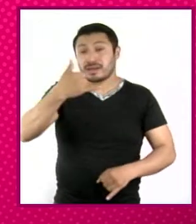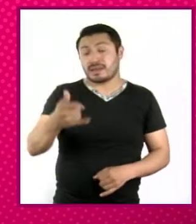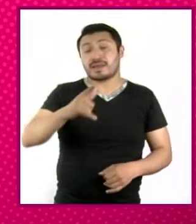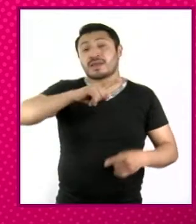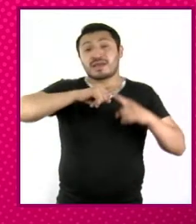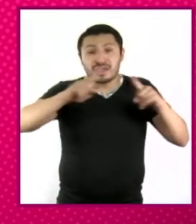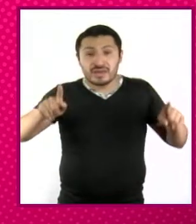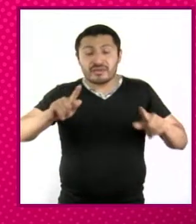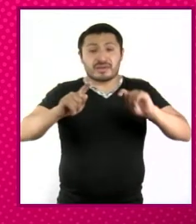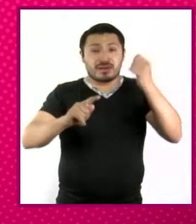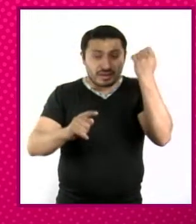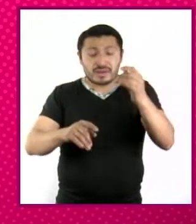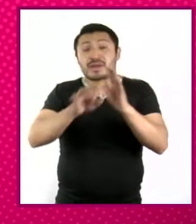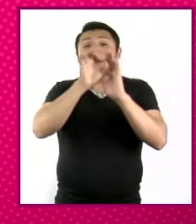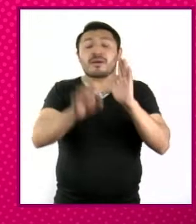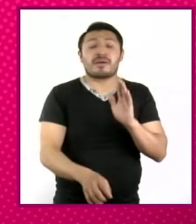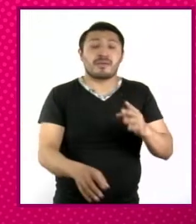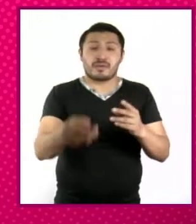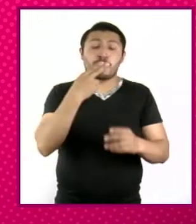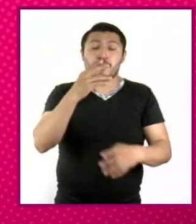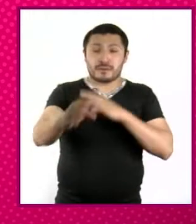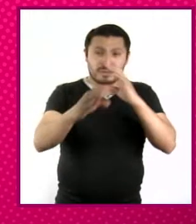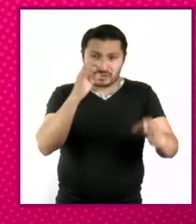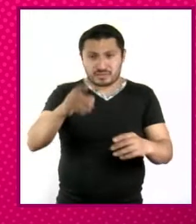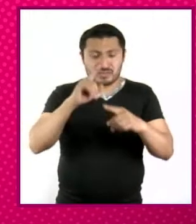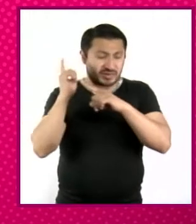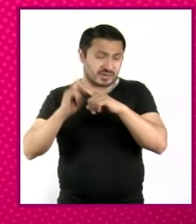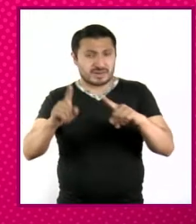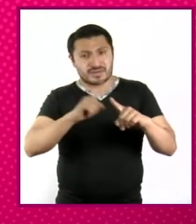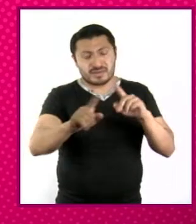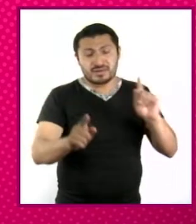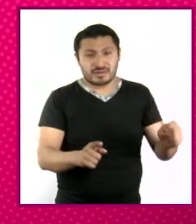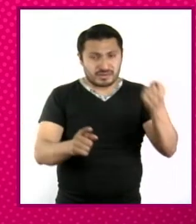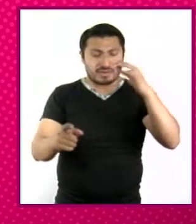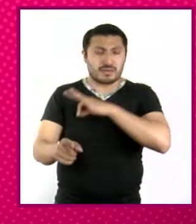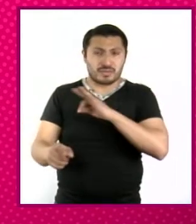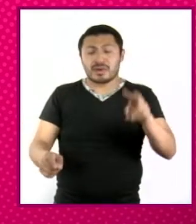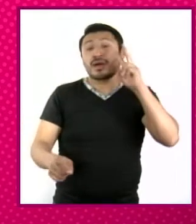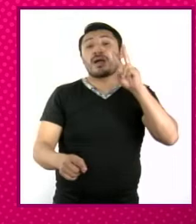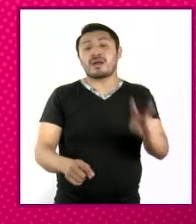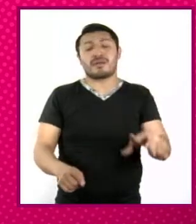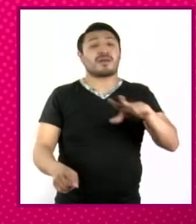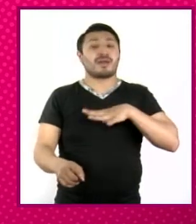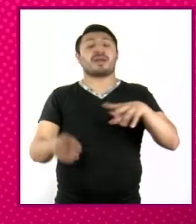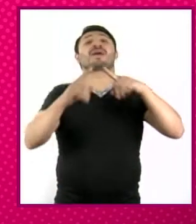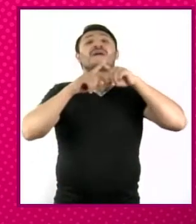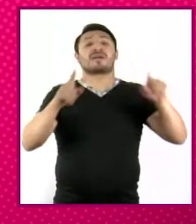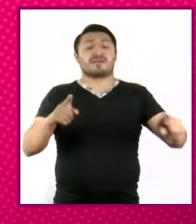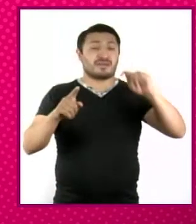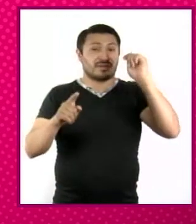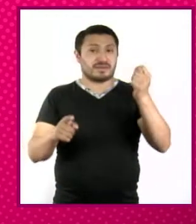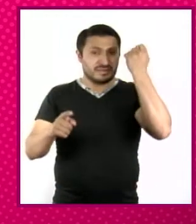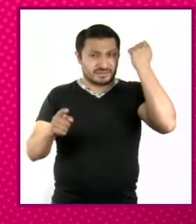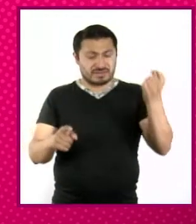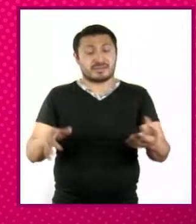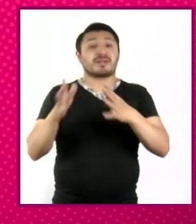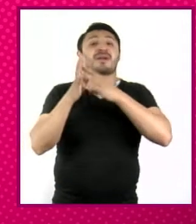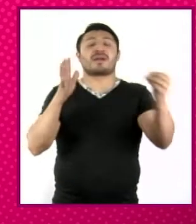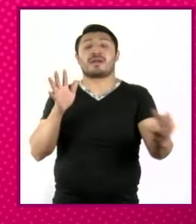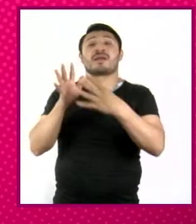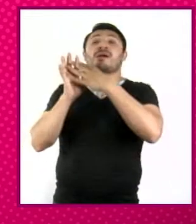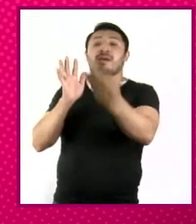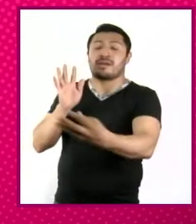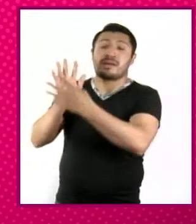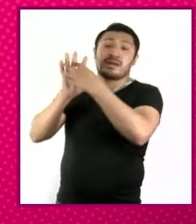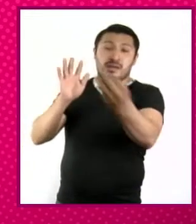Es decir, a través de los medios de comunicación, que es una tecnología, podemos observar cómo hay tecnologías que se están replicando a lo